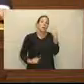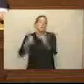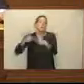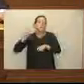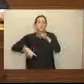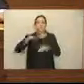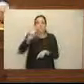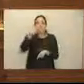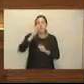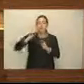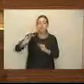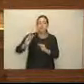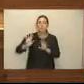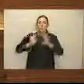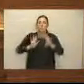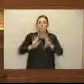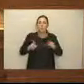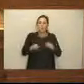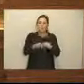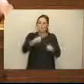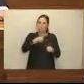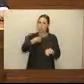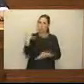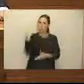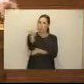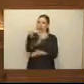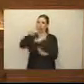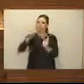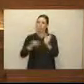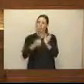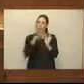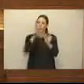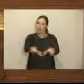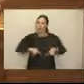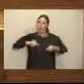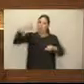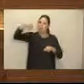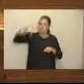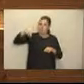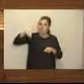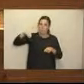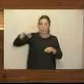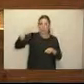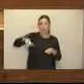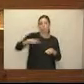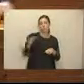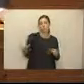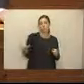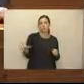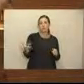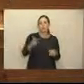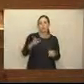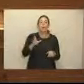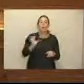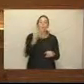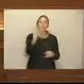interesaba. Pero no le han dado el apoyo que yo le di para que usted fuese presidente. No le han dado el apoyo que yo le di para que usted pueda ahora